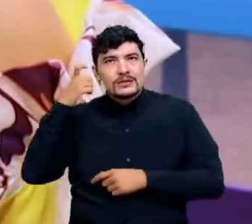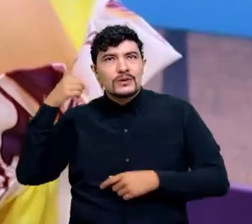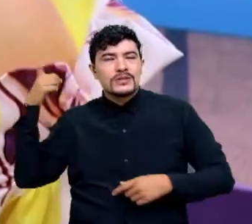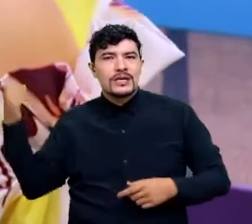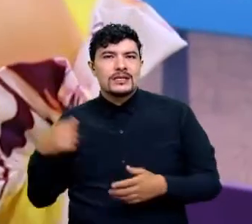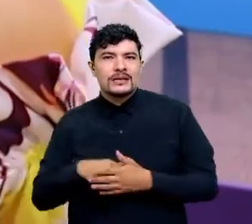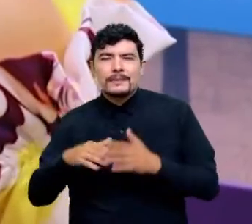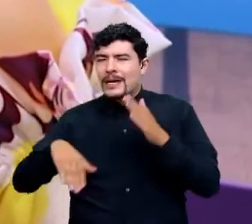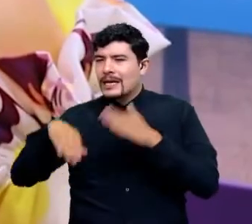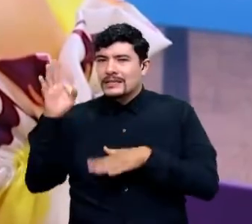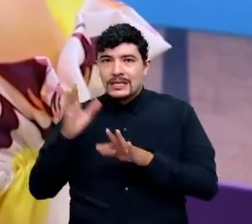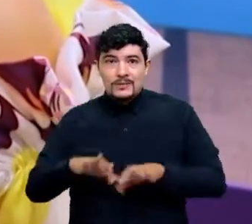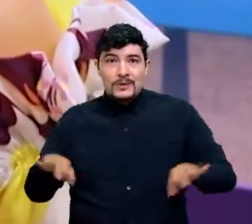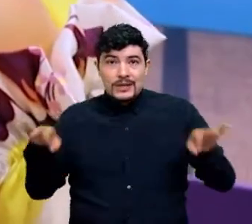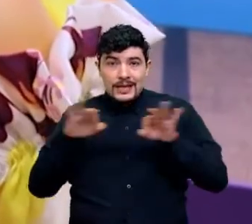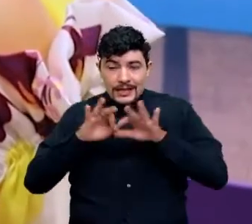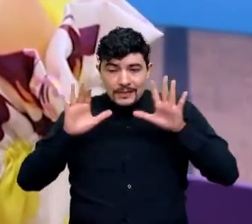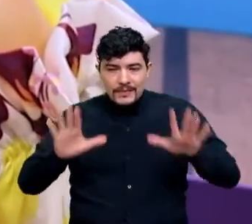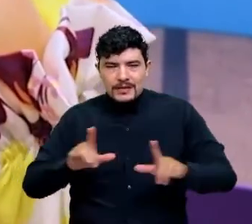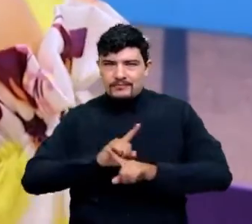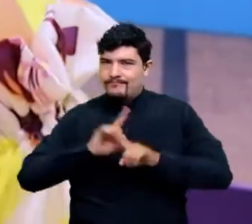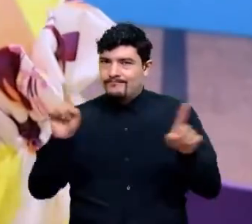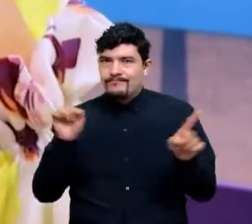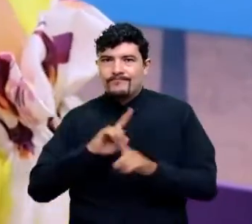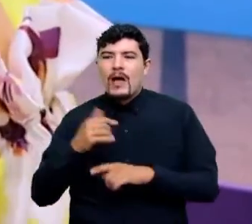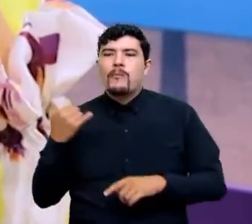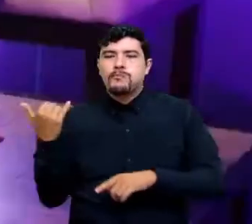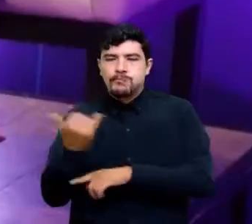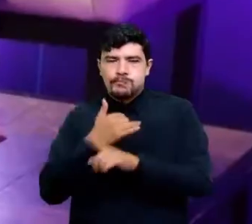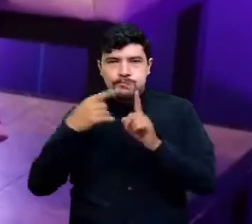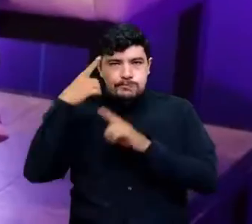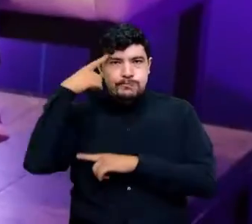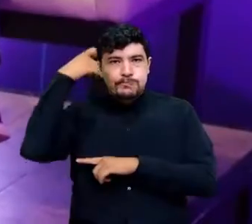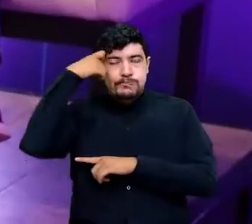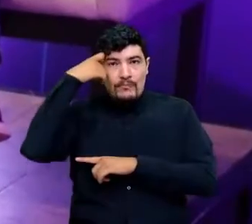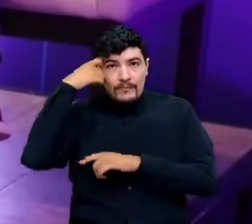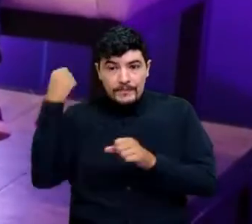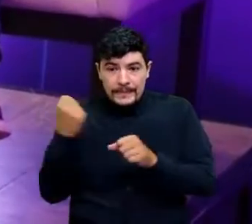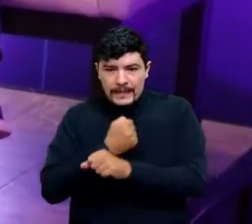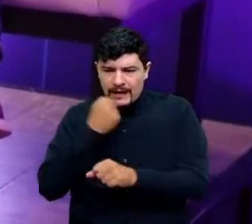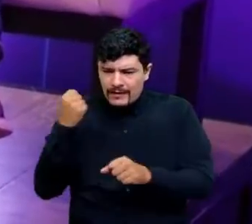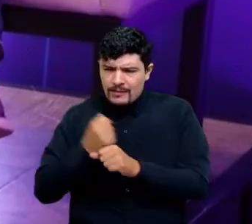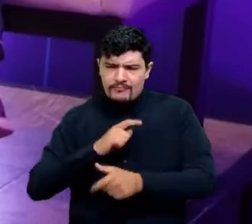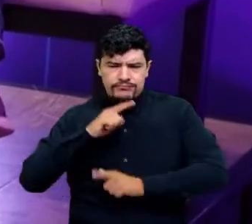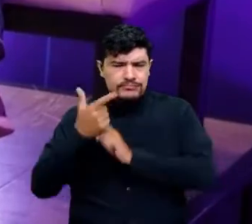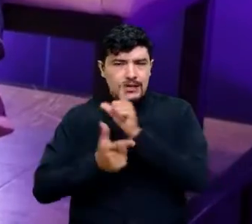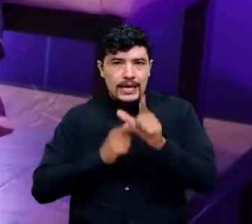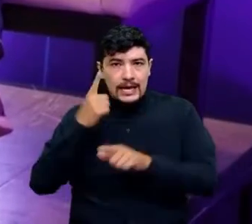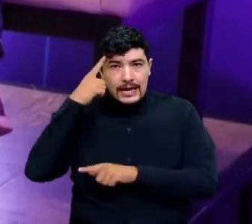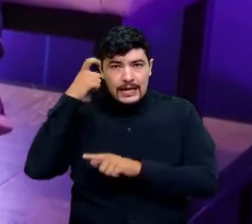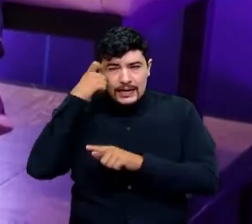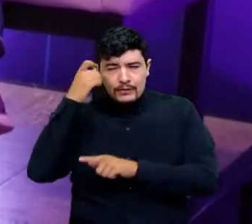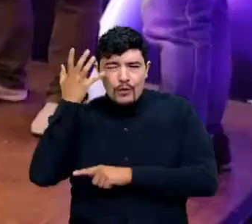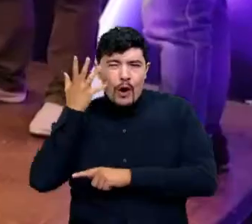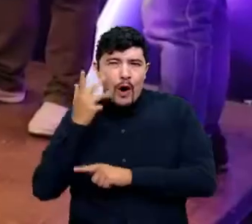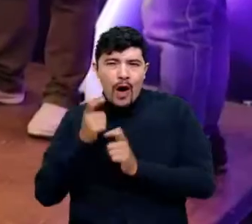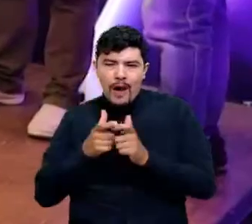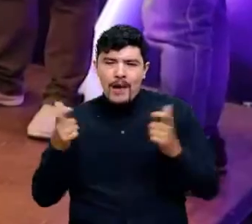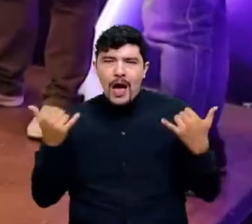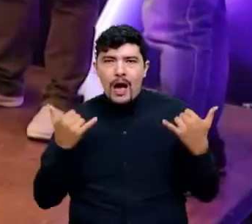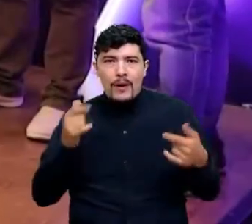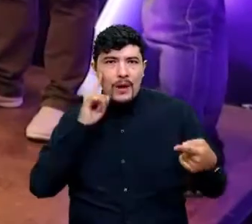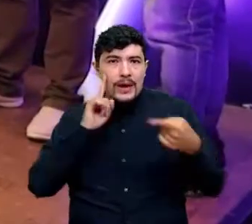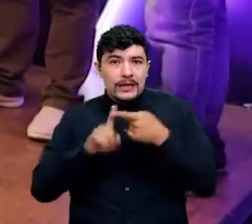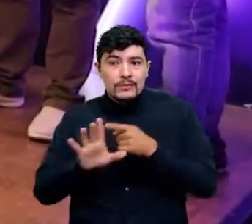y sobre todo nunca quedarnos quietos porque esto es nuestro reto el trabajo sigue y el reto cada día es más grande para brindar una educación